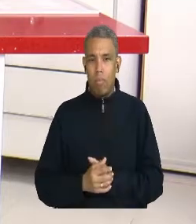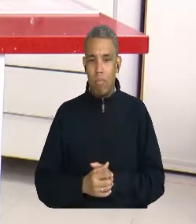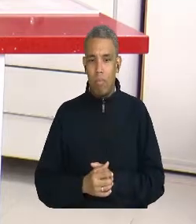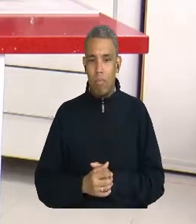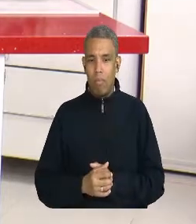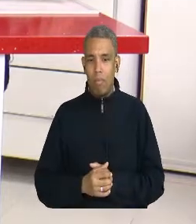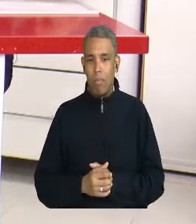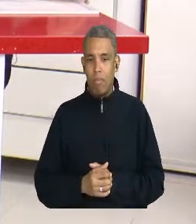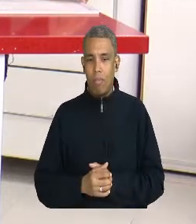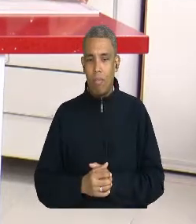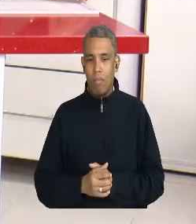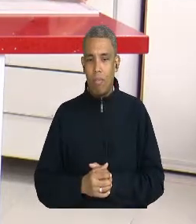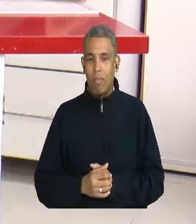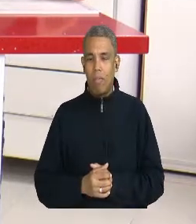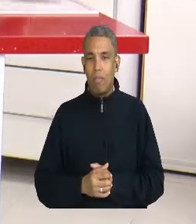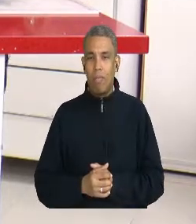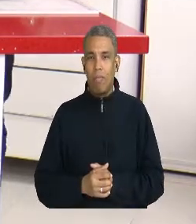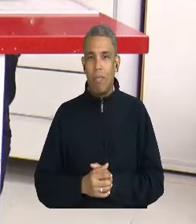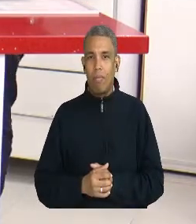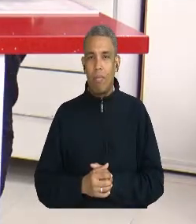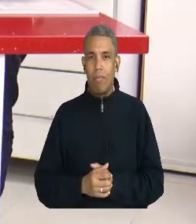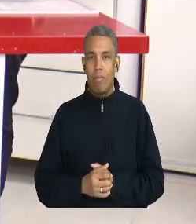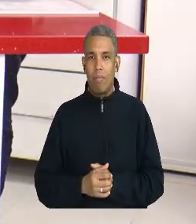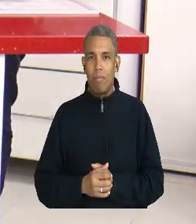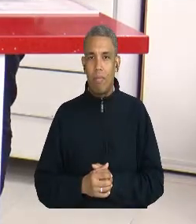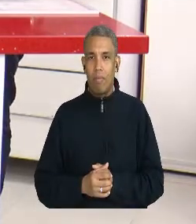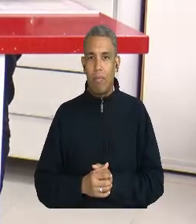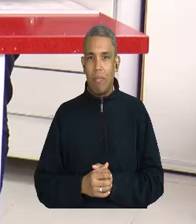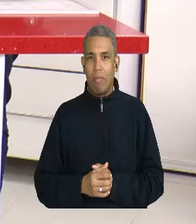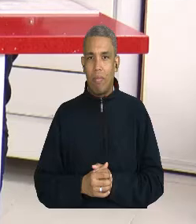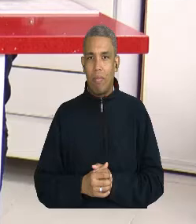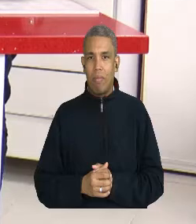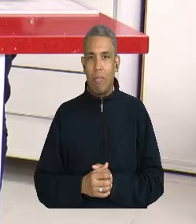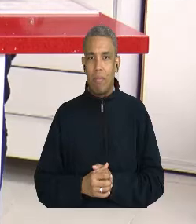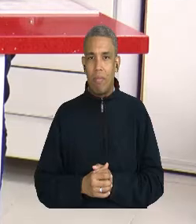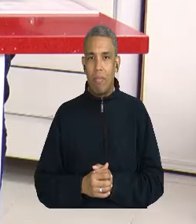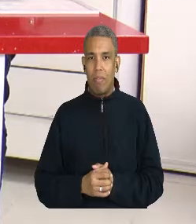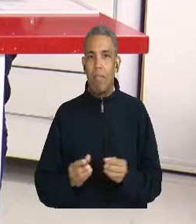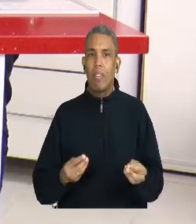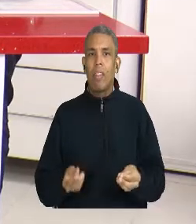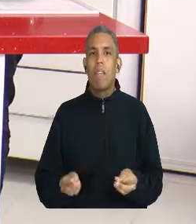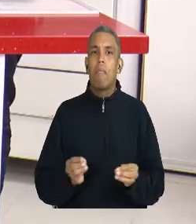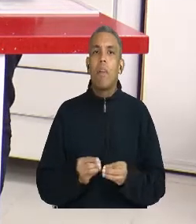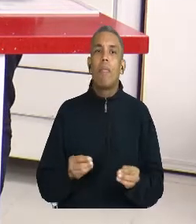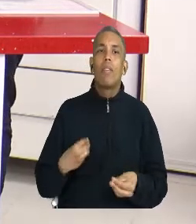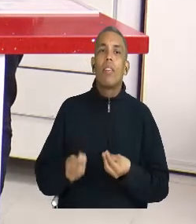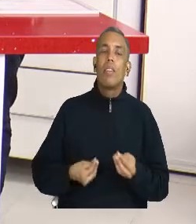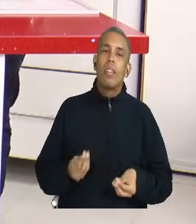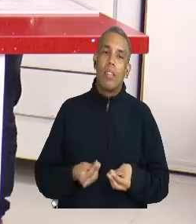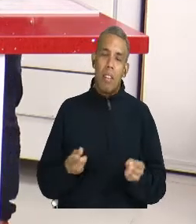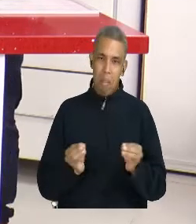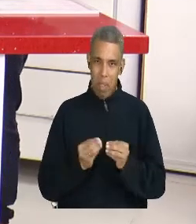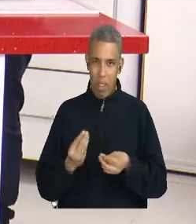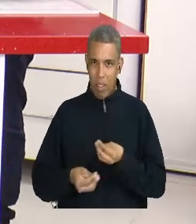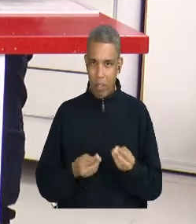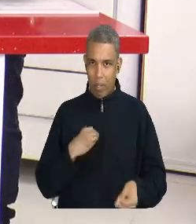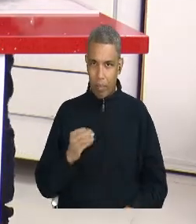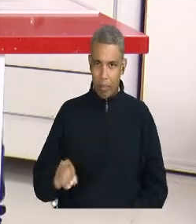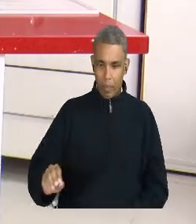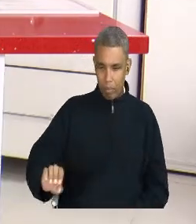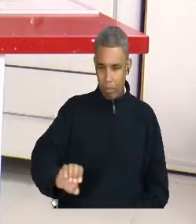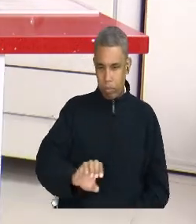más de temperatura. Vale, listo. Entonces, bueno. ¿Qué vamos aquí? ¿Cuál es el siguiente proceso? Podemos empezar a hacer nuestra salsa si queremos.